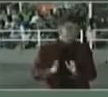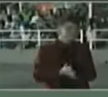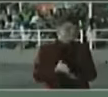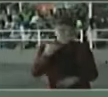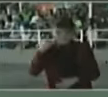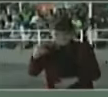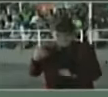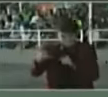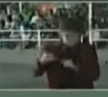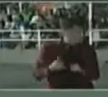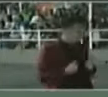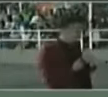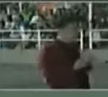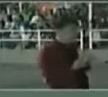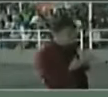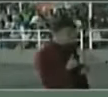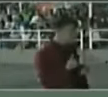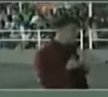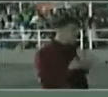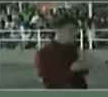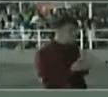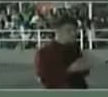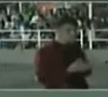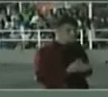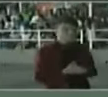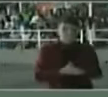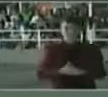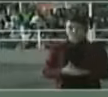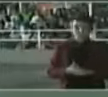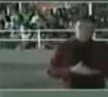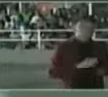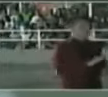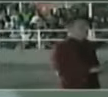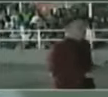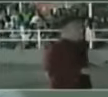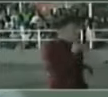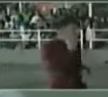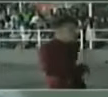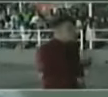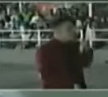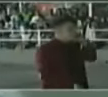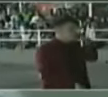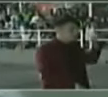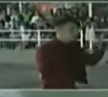Y lo último que me dijeron es: en cualquier momento espere la llamada,